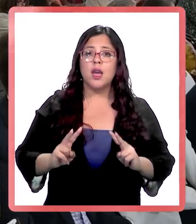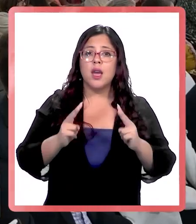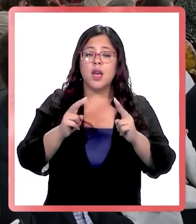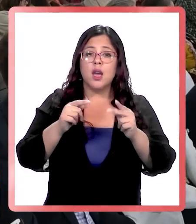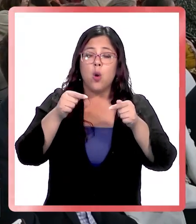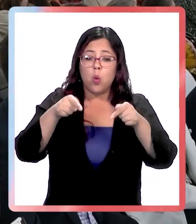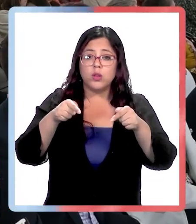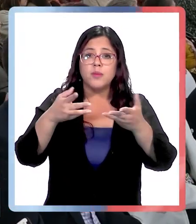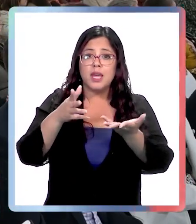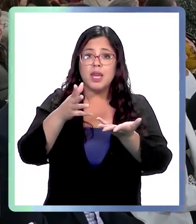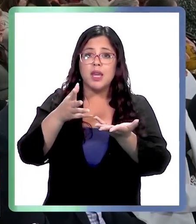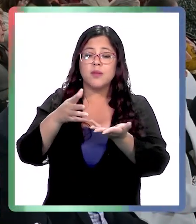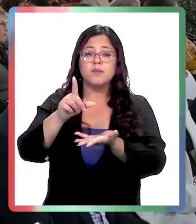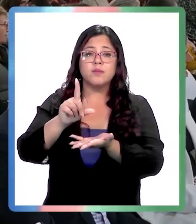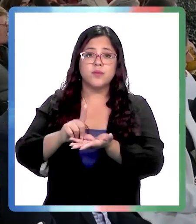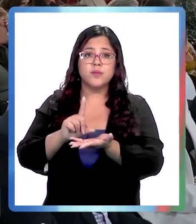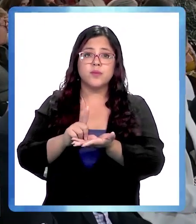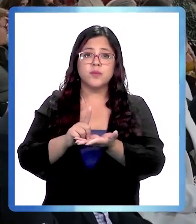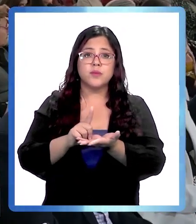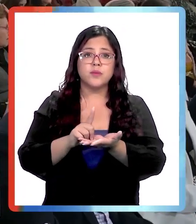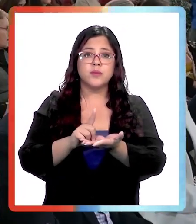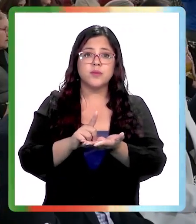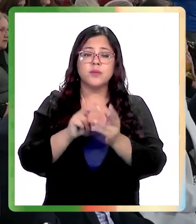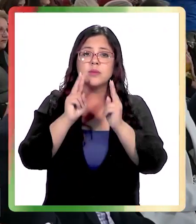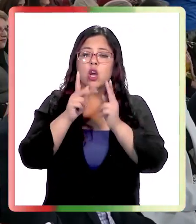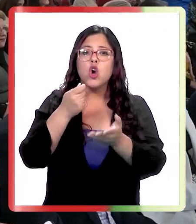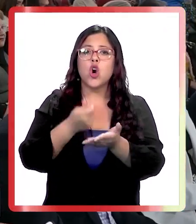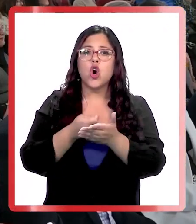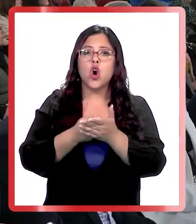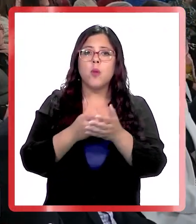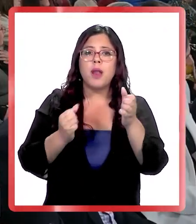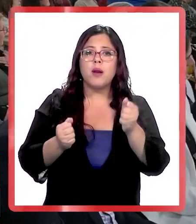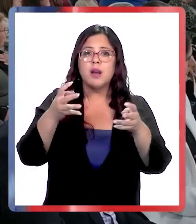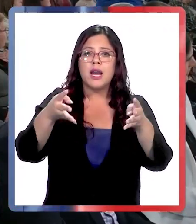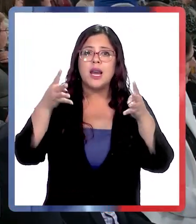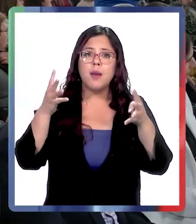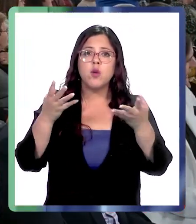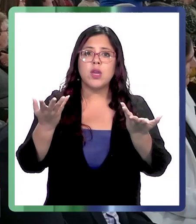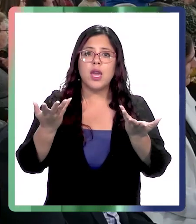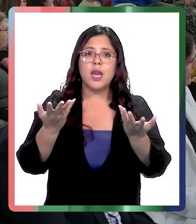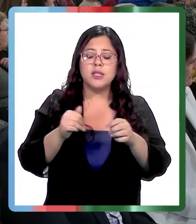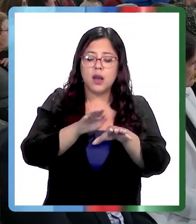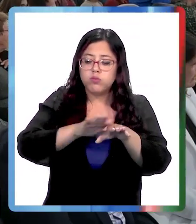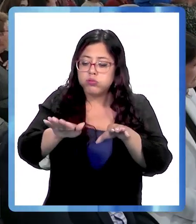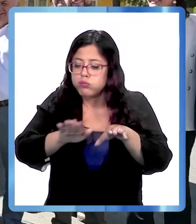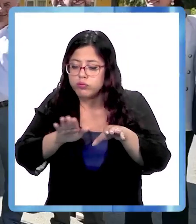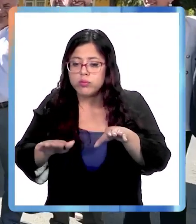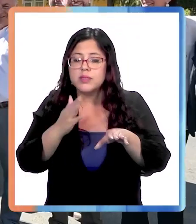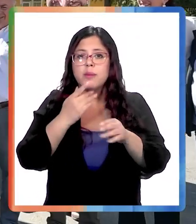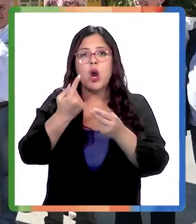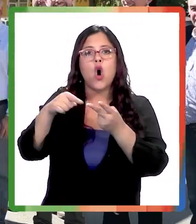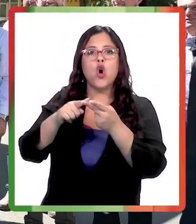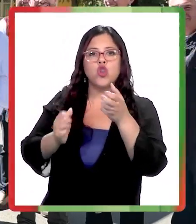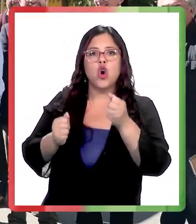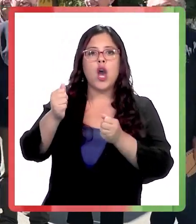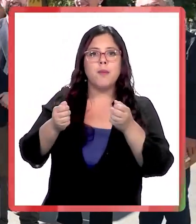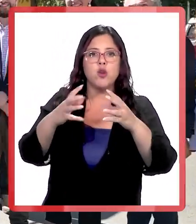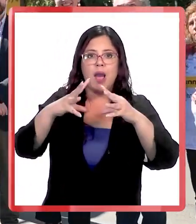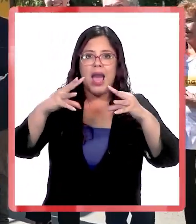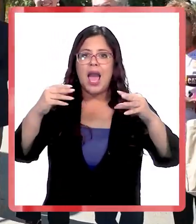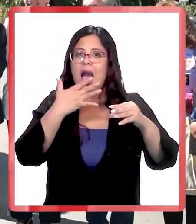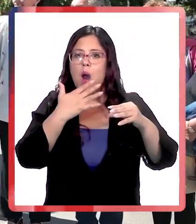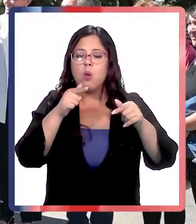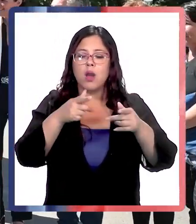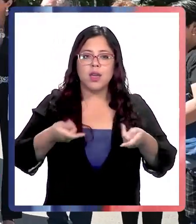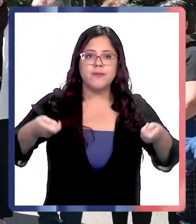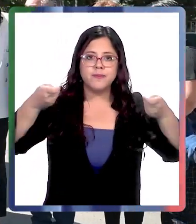sector de su comunidad y fue así como se logró la compra de un camión limpiafosas y también un camión aljibe con recursos del